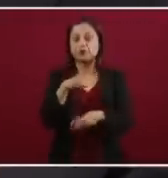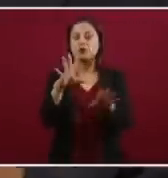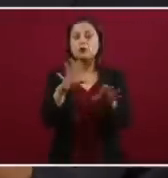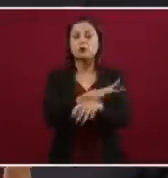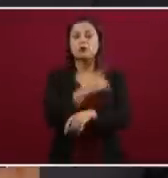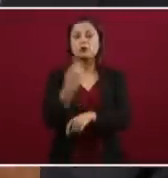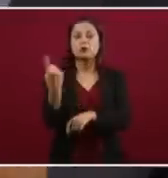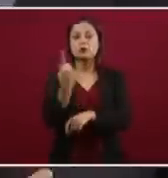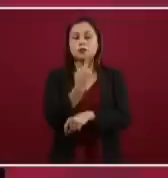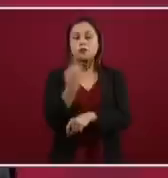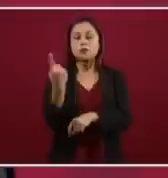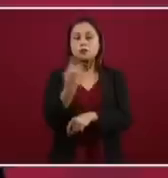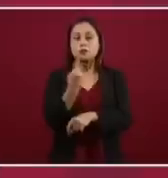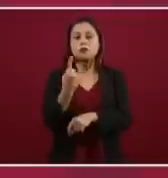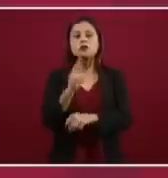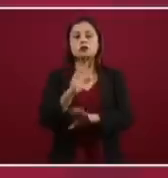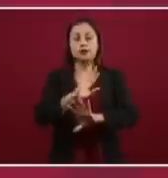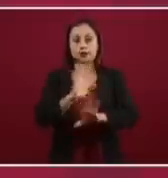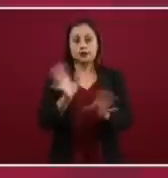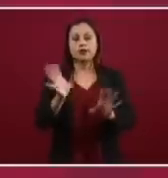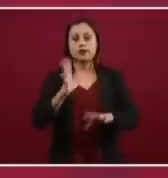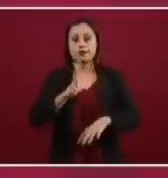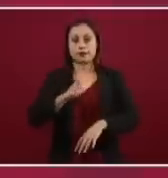se están dispersando fondos